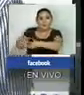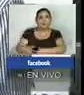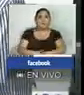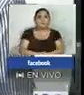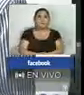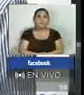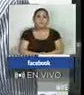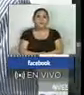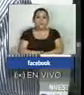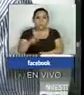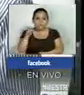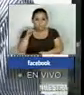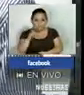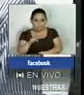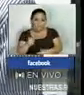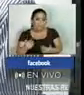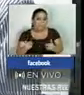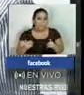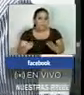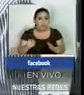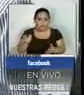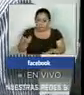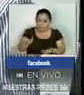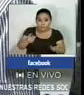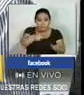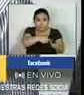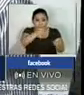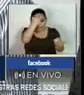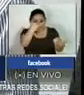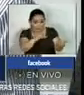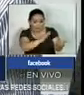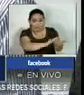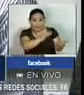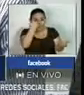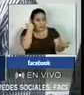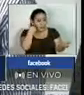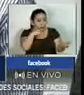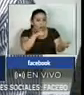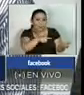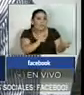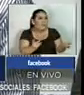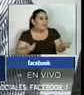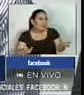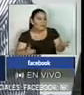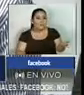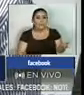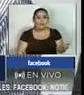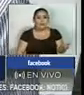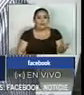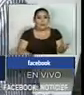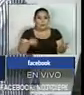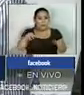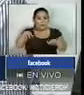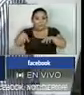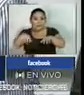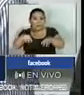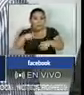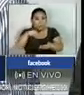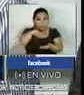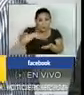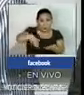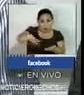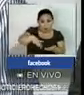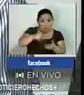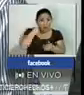Vamos a fortalecer a esos hombres y mujeres que andan en todo el municipio de Ilopango